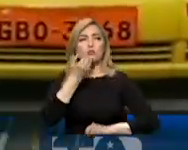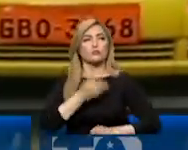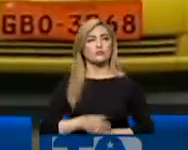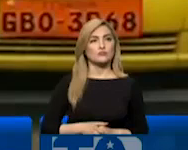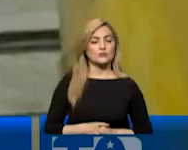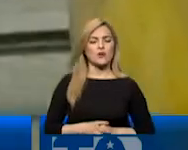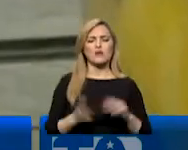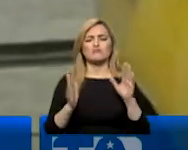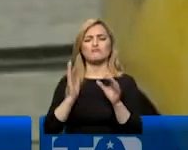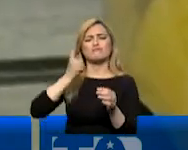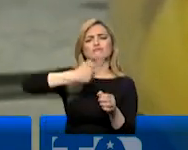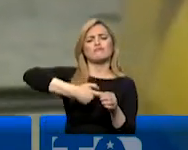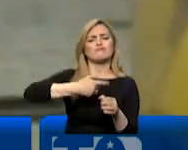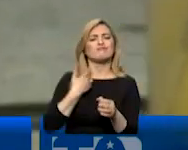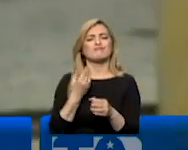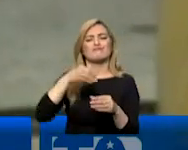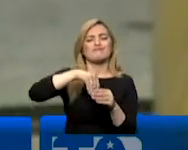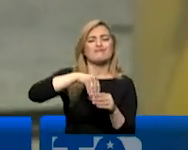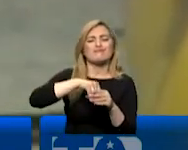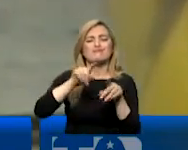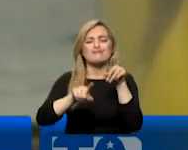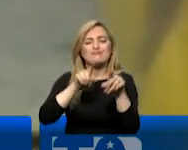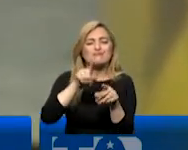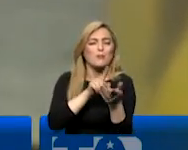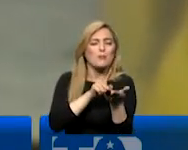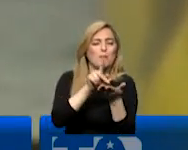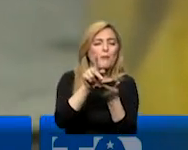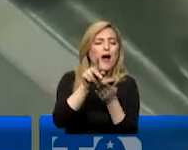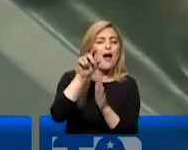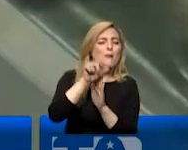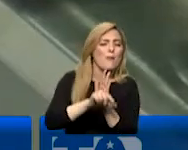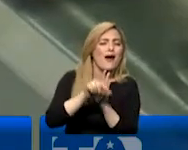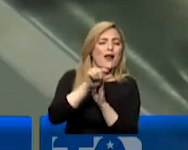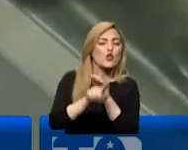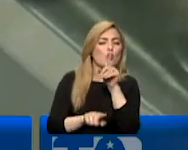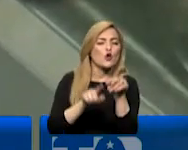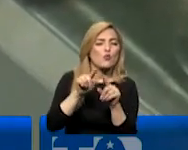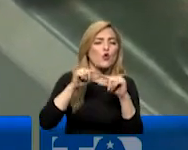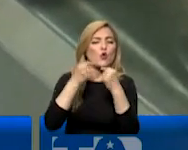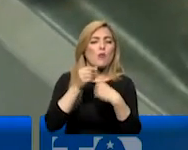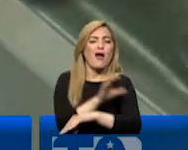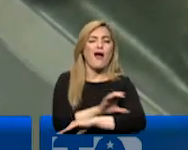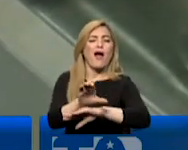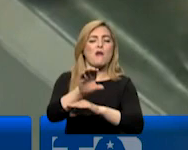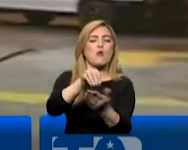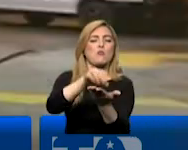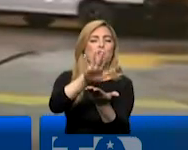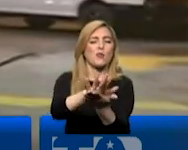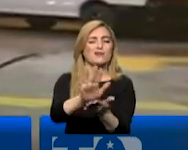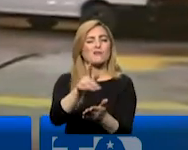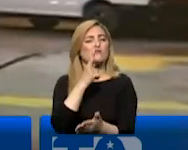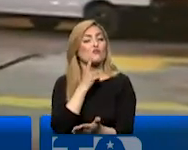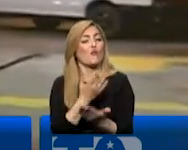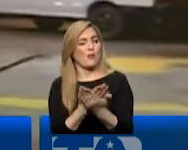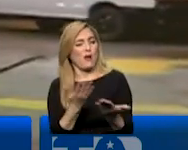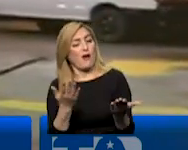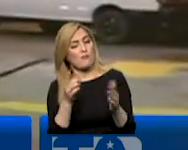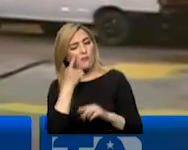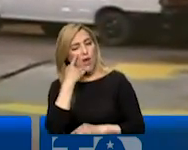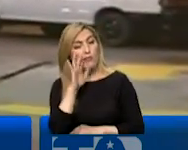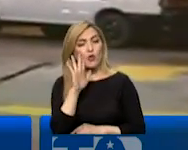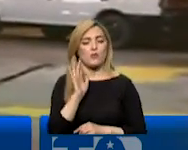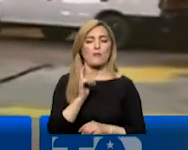de los subsidios, aseguró que ya se están realizando pruebas en gasolineras en el sector rural para su implementación y no descartó